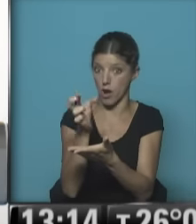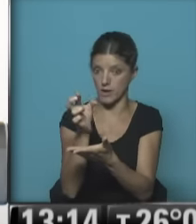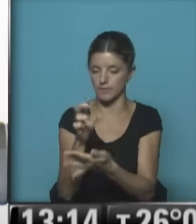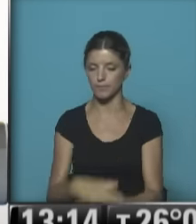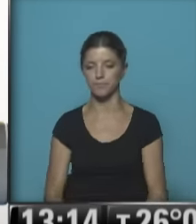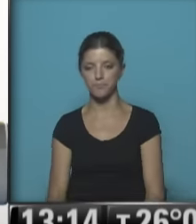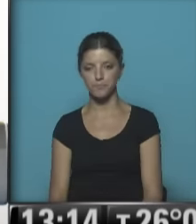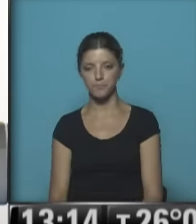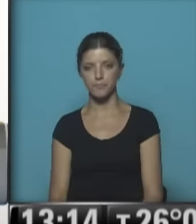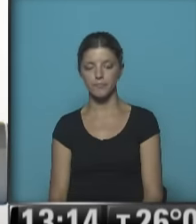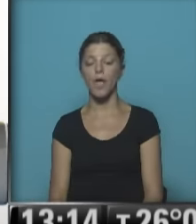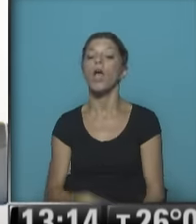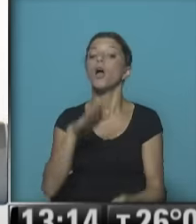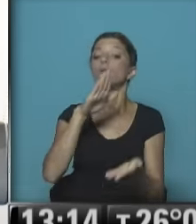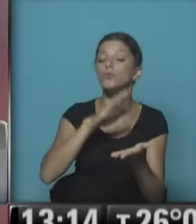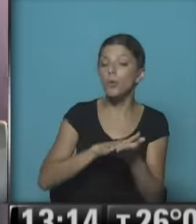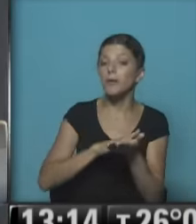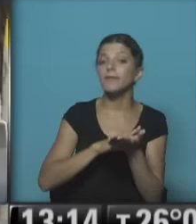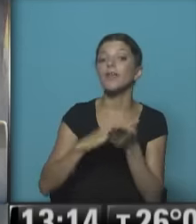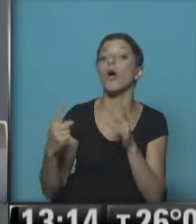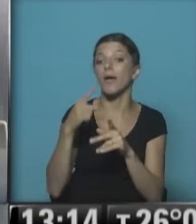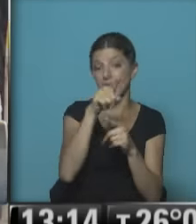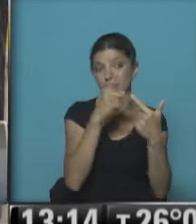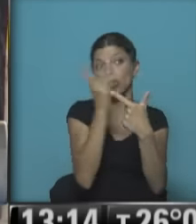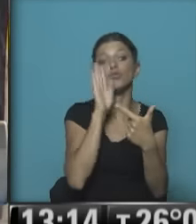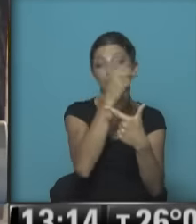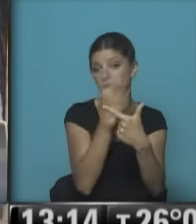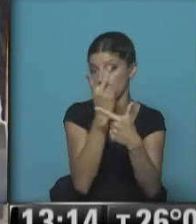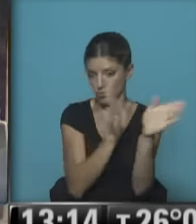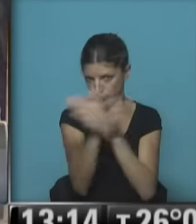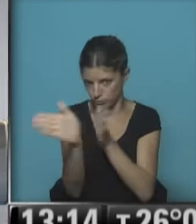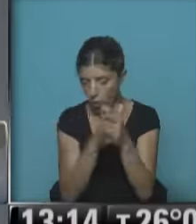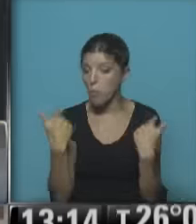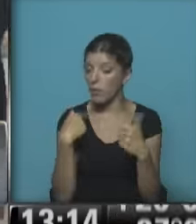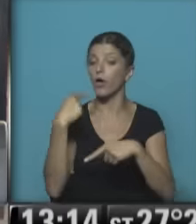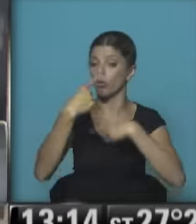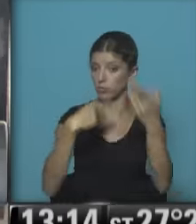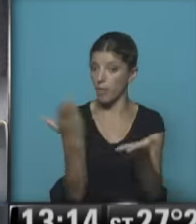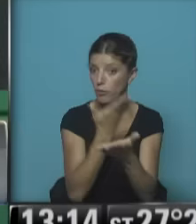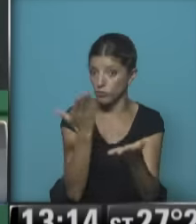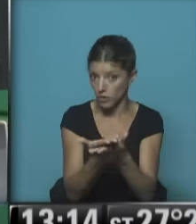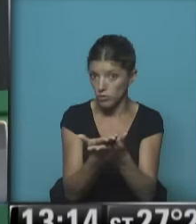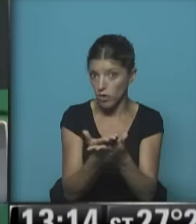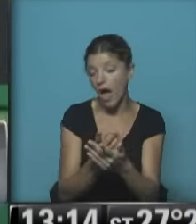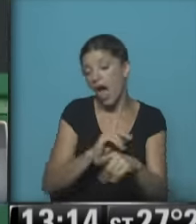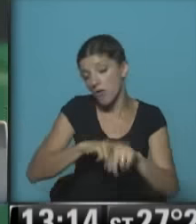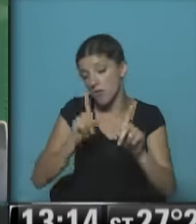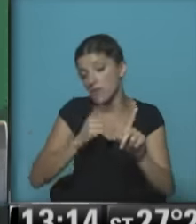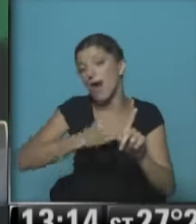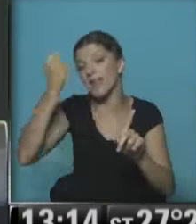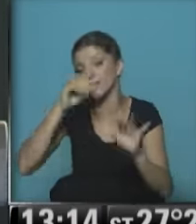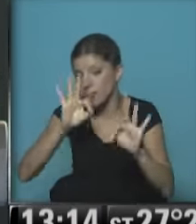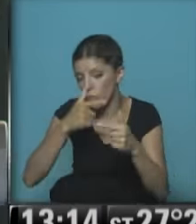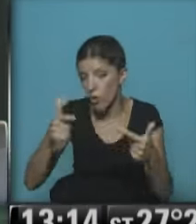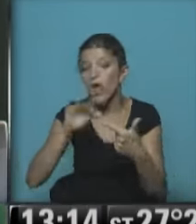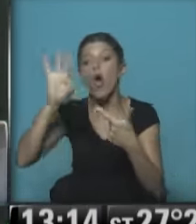En el caso de la potencia occidental, tiene dos opciones. Puede seguir produciendo por un tiempo a una pérdida, o bien